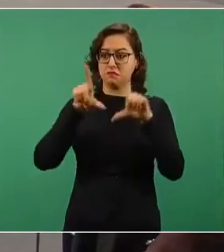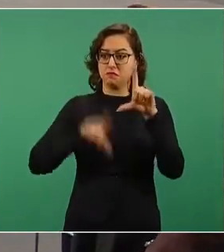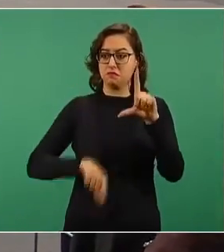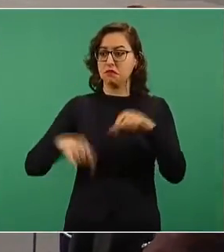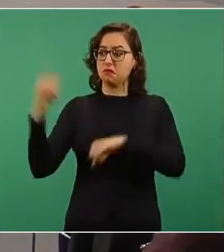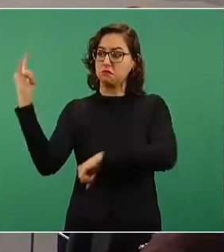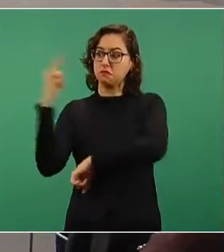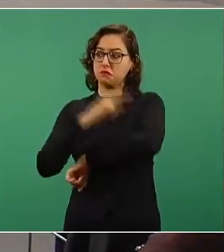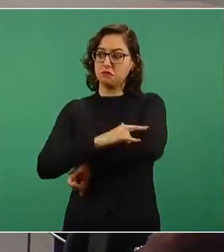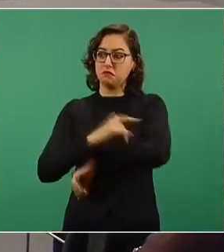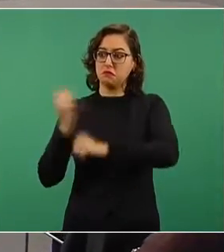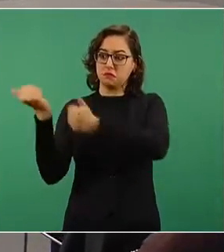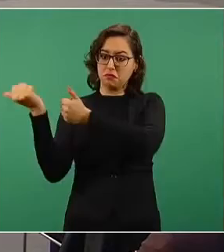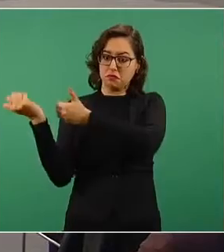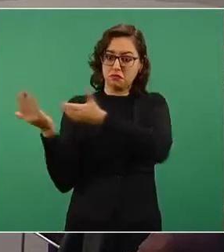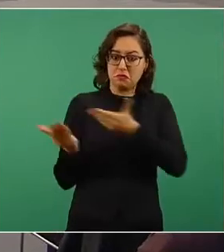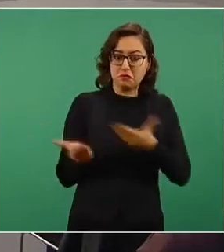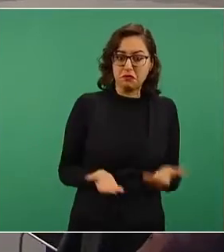en el avión,